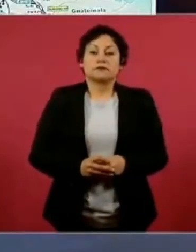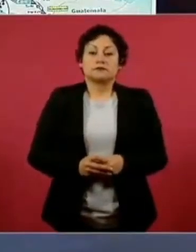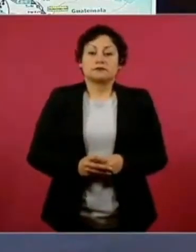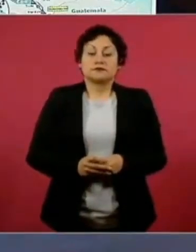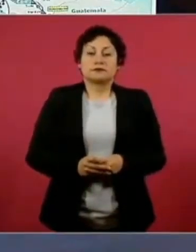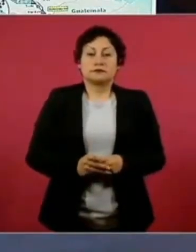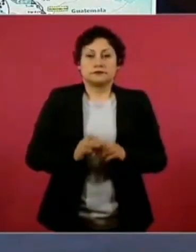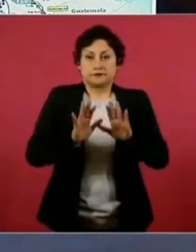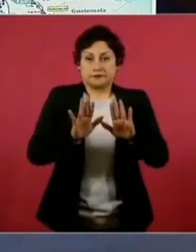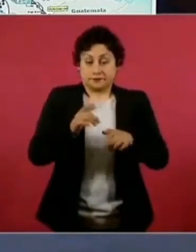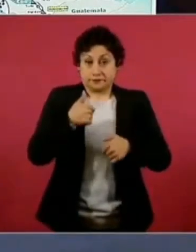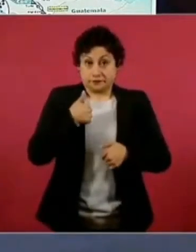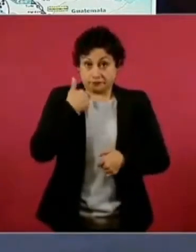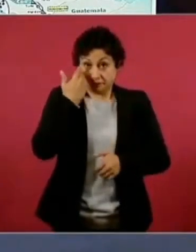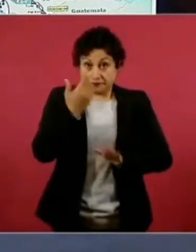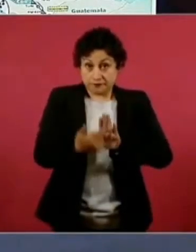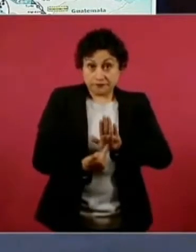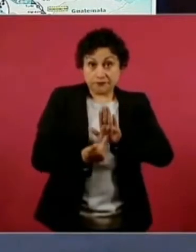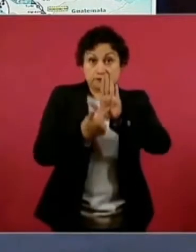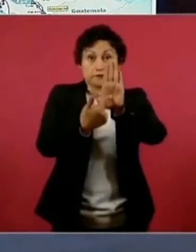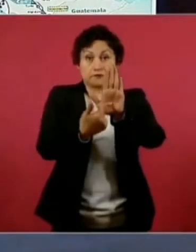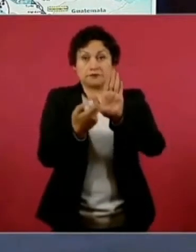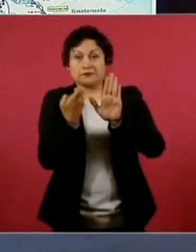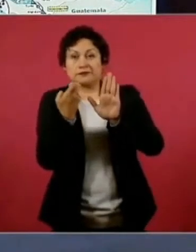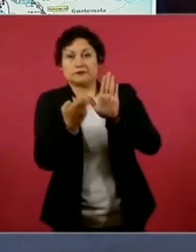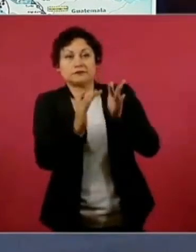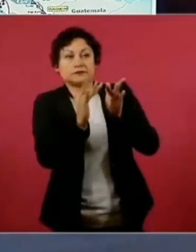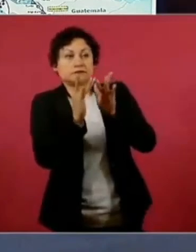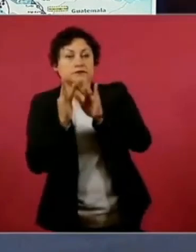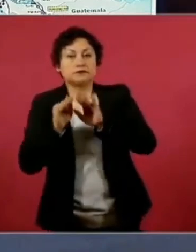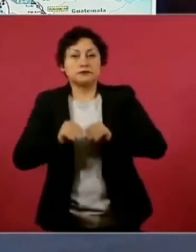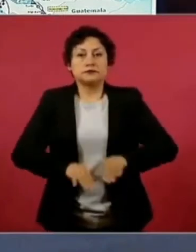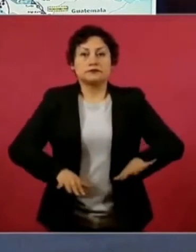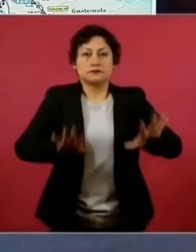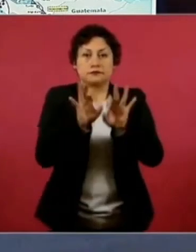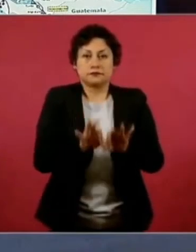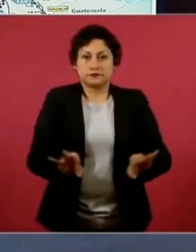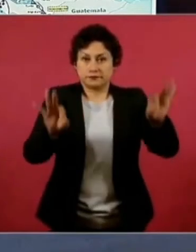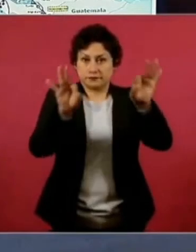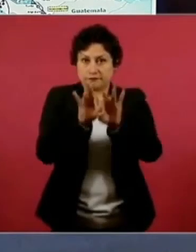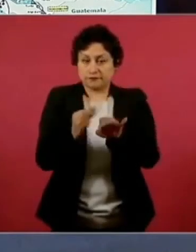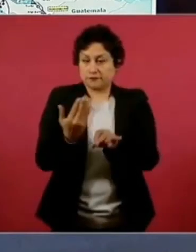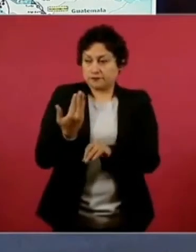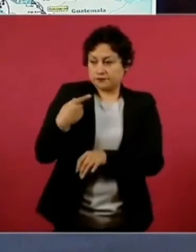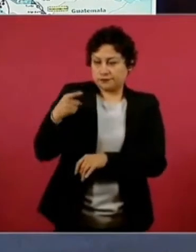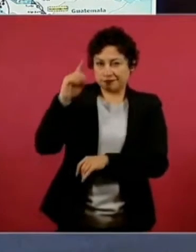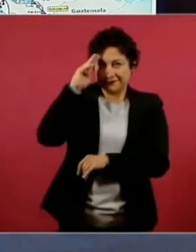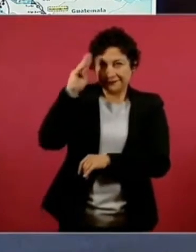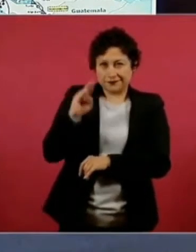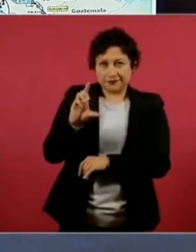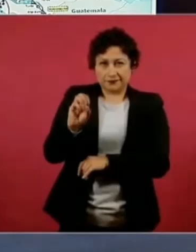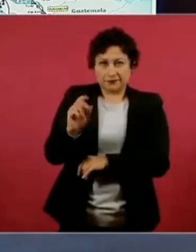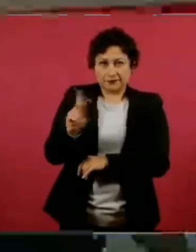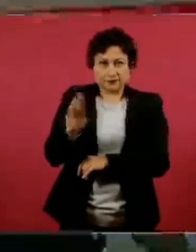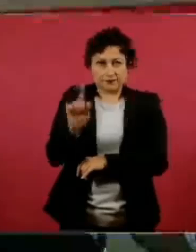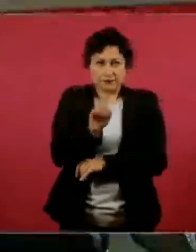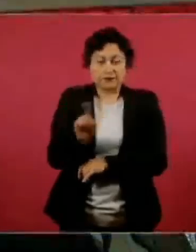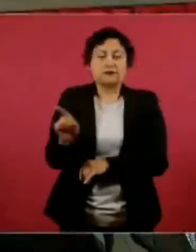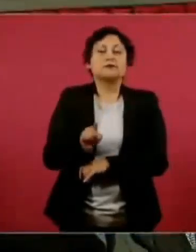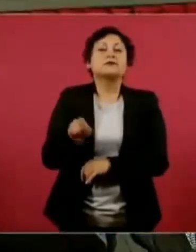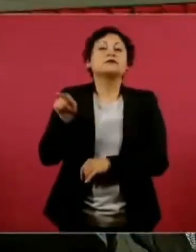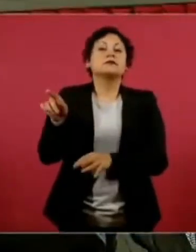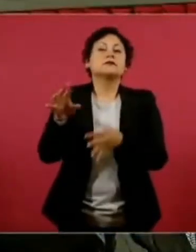la importancia de lo que es la red de transmisión. Acaba de comentar el maestro López sobre la cuestión de las